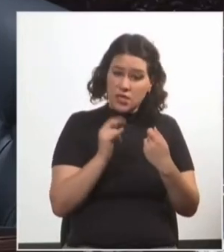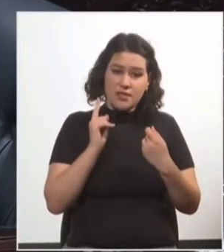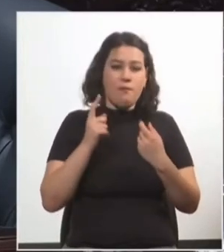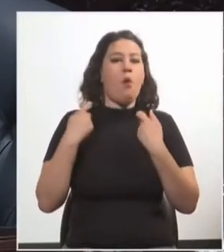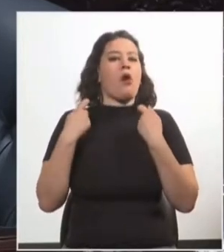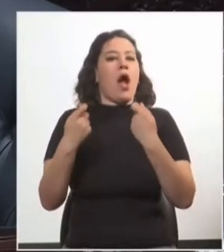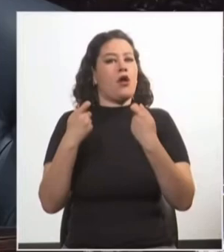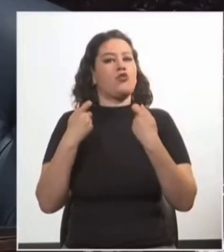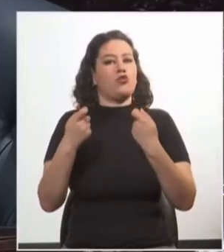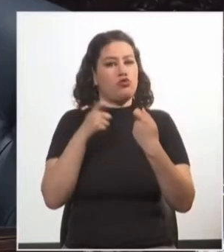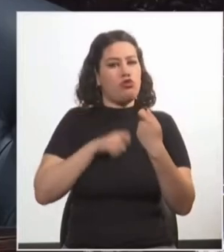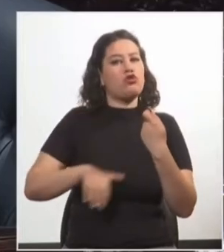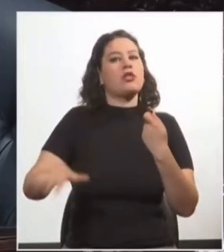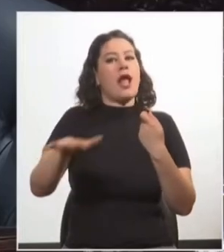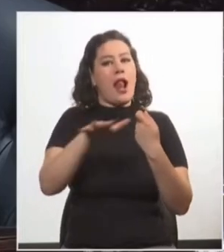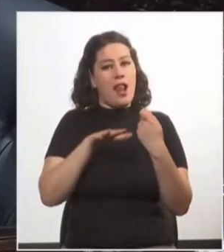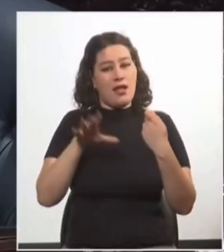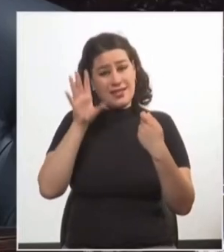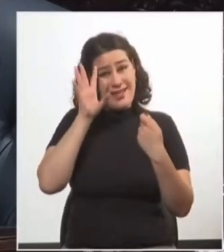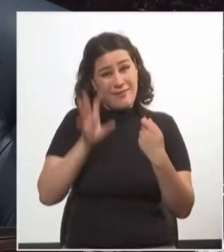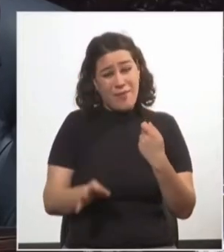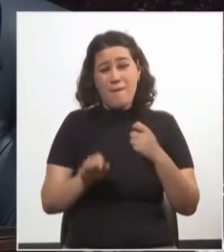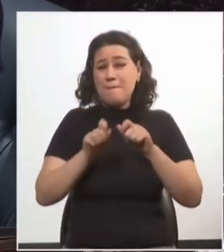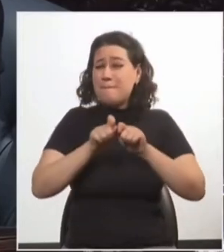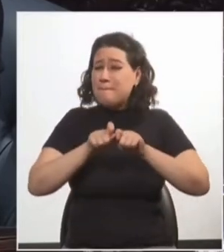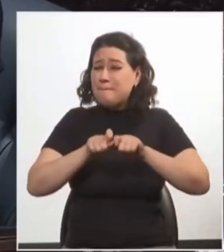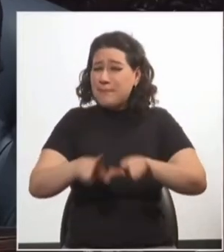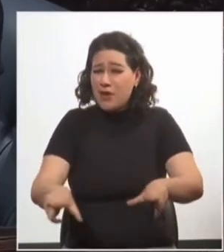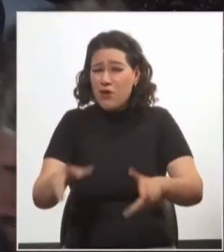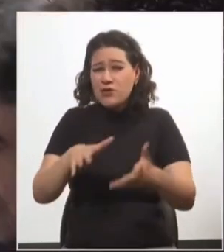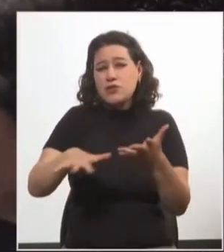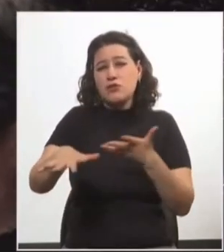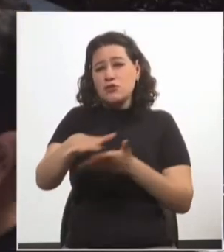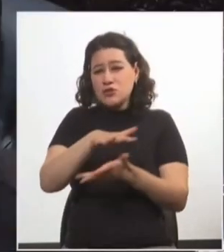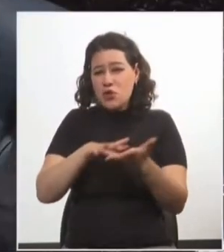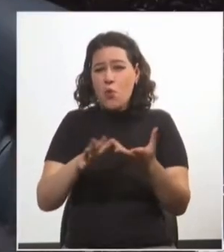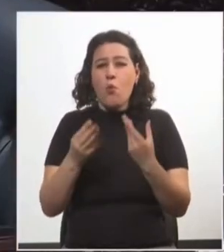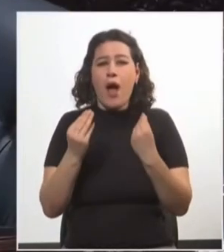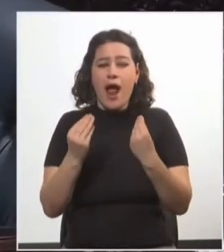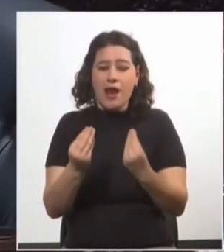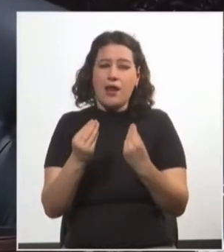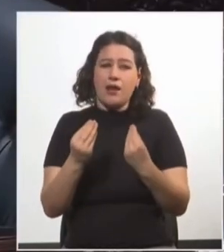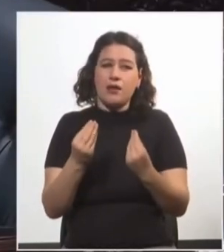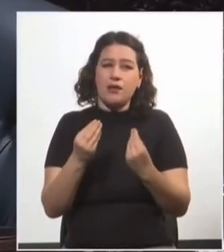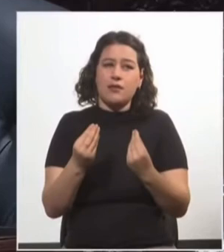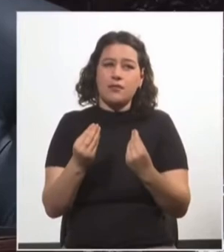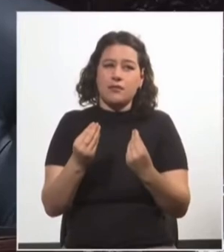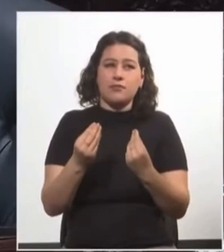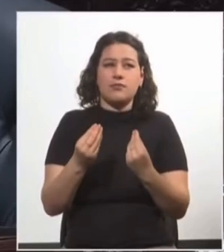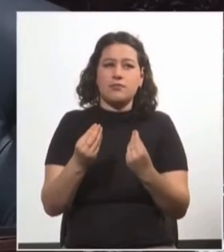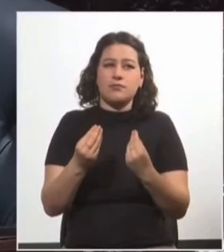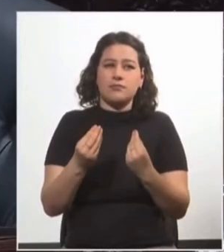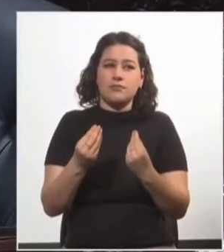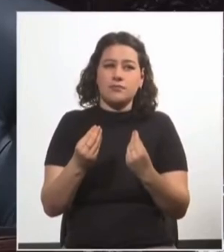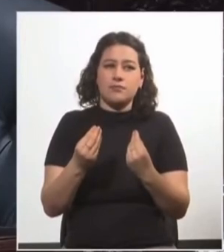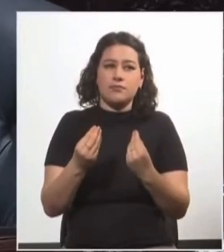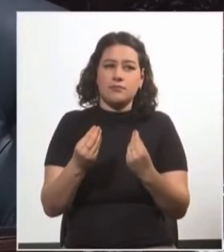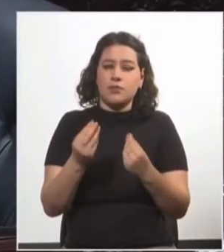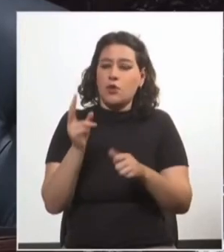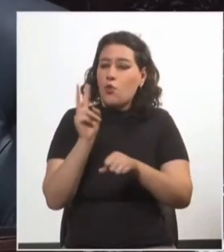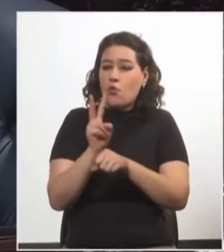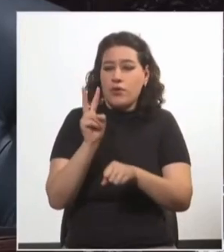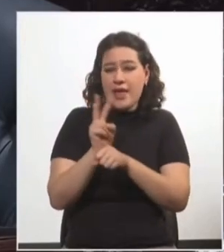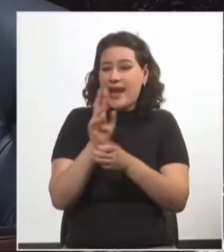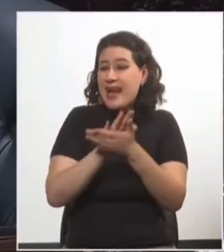social, porque sabemos además que lo peor que le puede pasar a una sociedad es desproteger a los